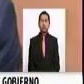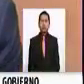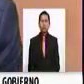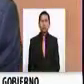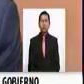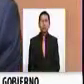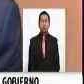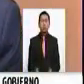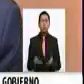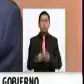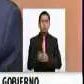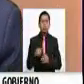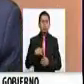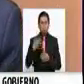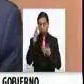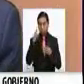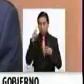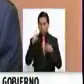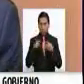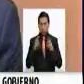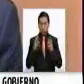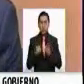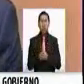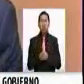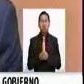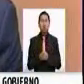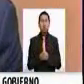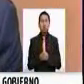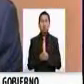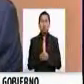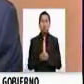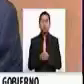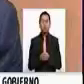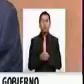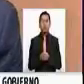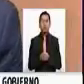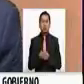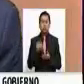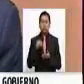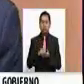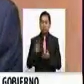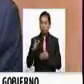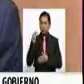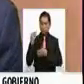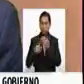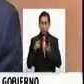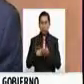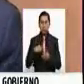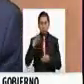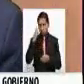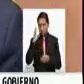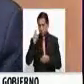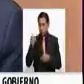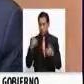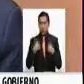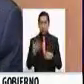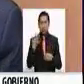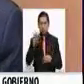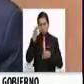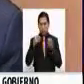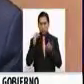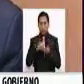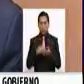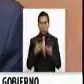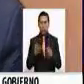bueno yo no conozco los detalles de la substanciación de esos procesos entiendo que él ha enfrentado cinco procesos